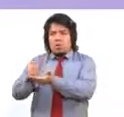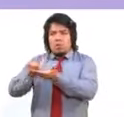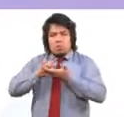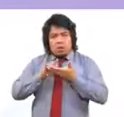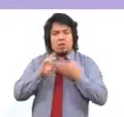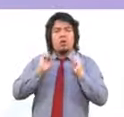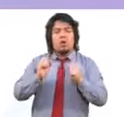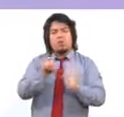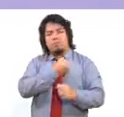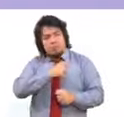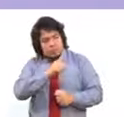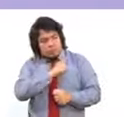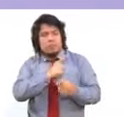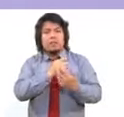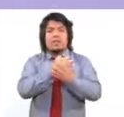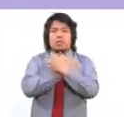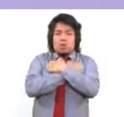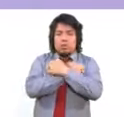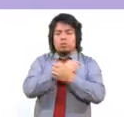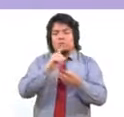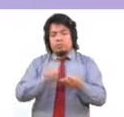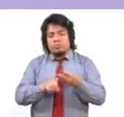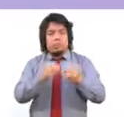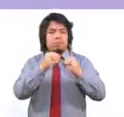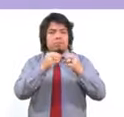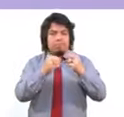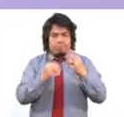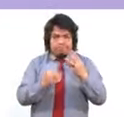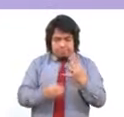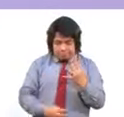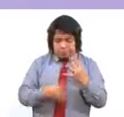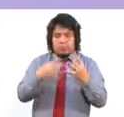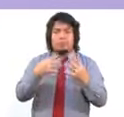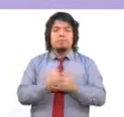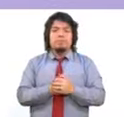salud, educativos y entre otros, realizándose